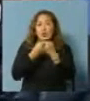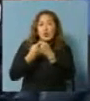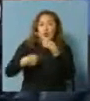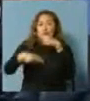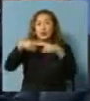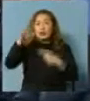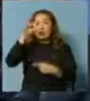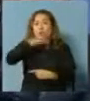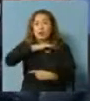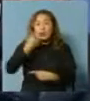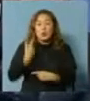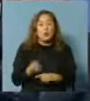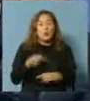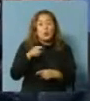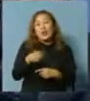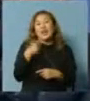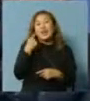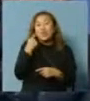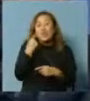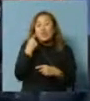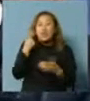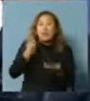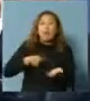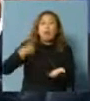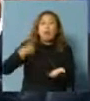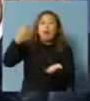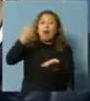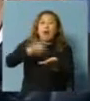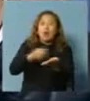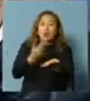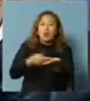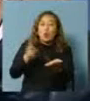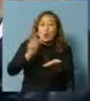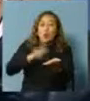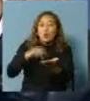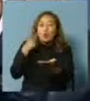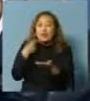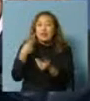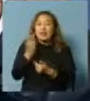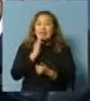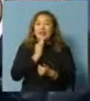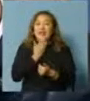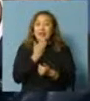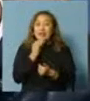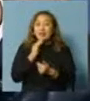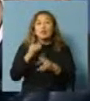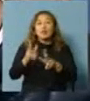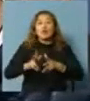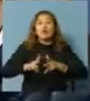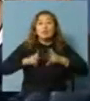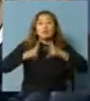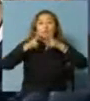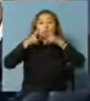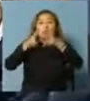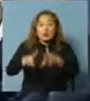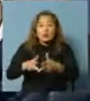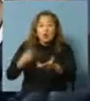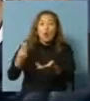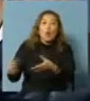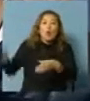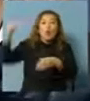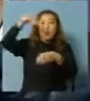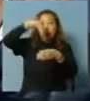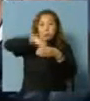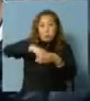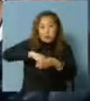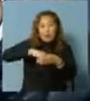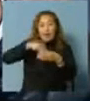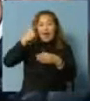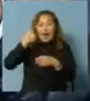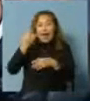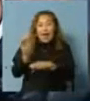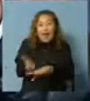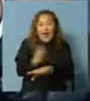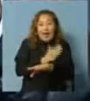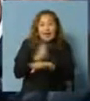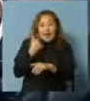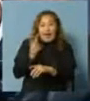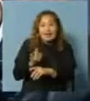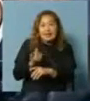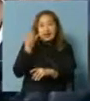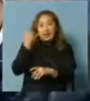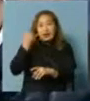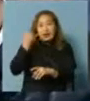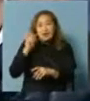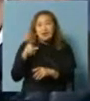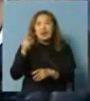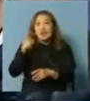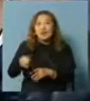posibilidad de hacer como una reliquidación de lo que veníamos haciendo de abril, hemos decidido incorporar ya antes que en